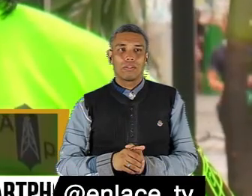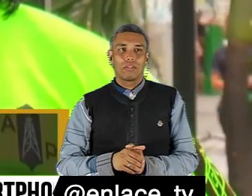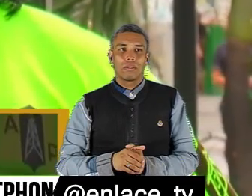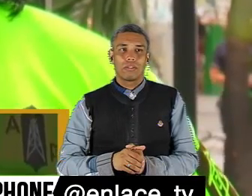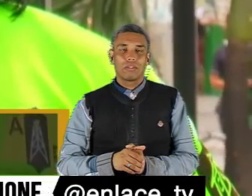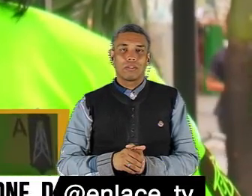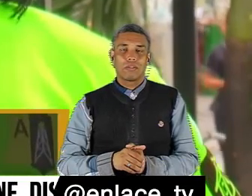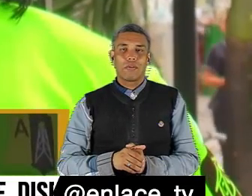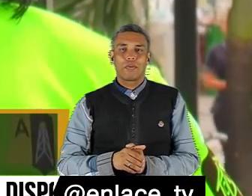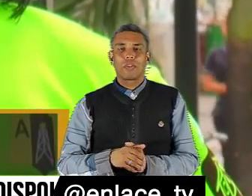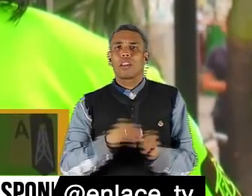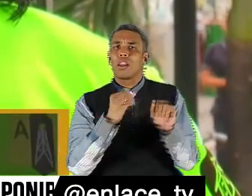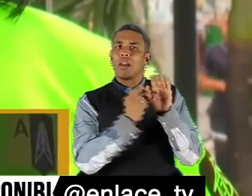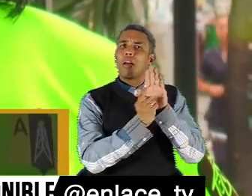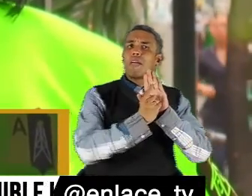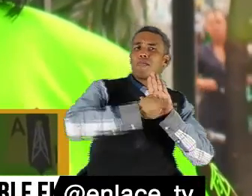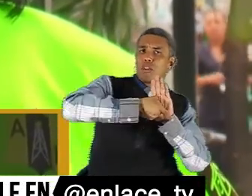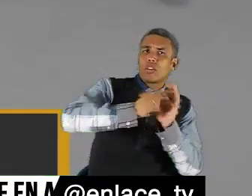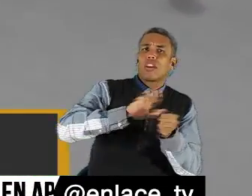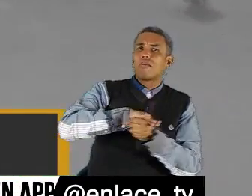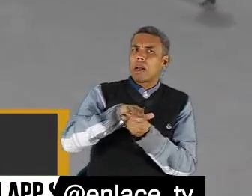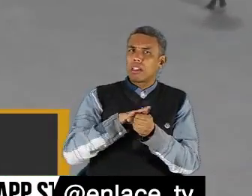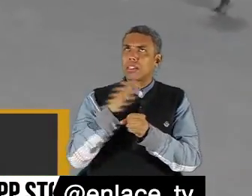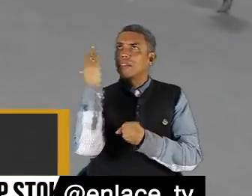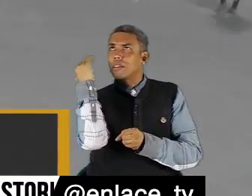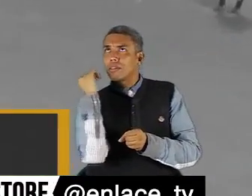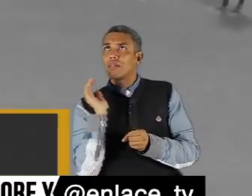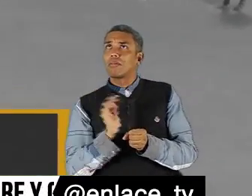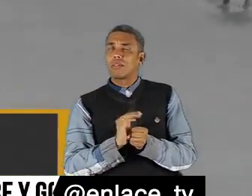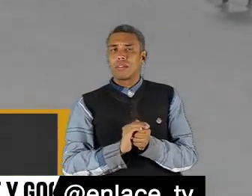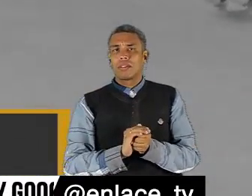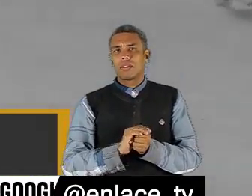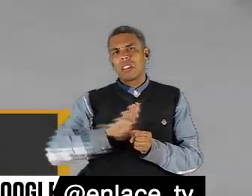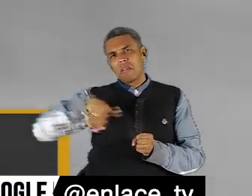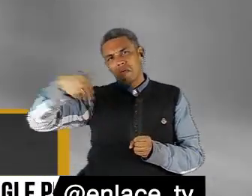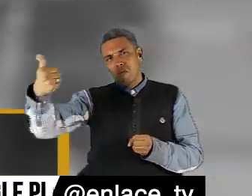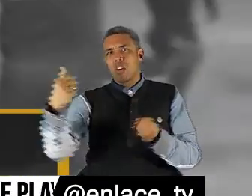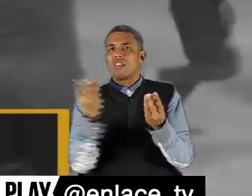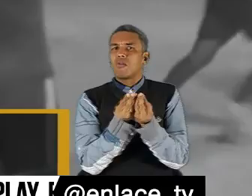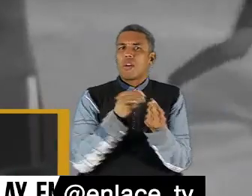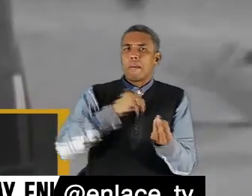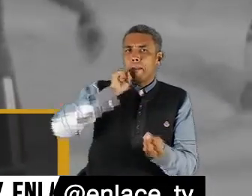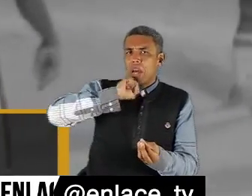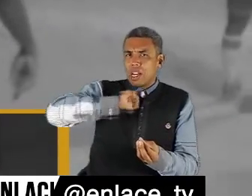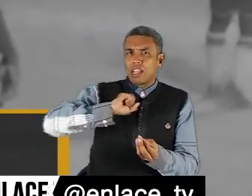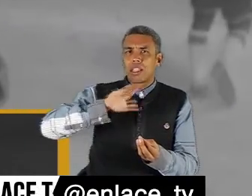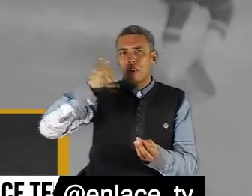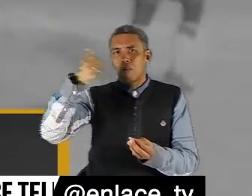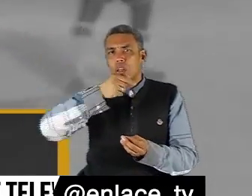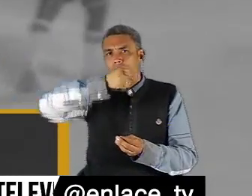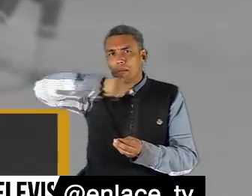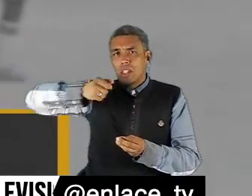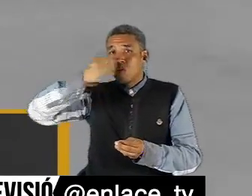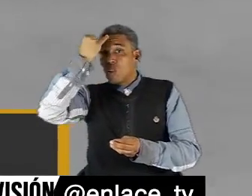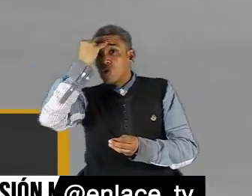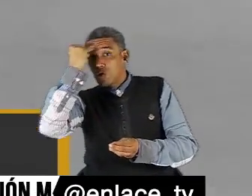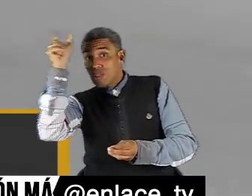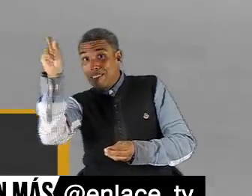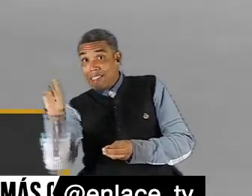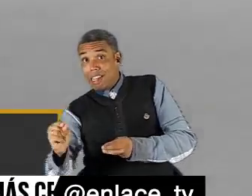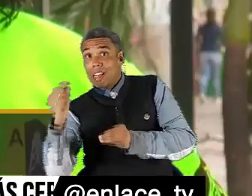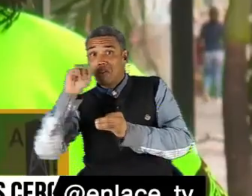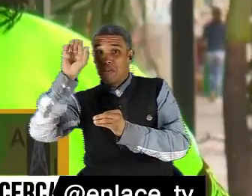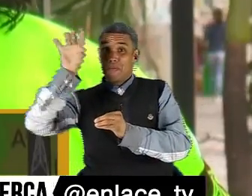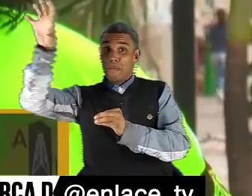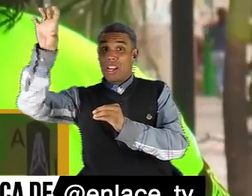El equipo Buenos Aires en segunda categoría y se jugaba en primera también. Después selecciones Barranca, después cuando llegaron los italianos y los hexagonales de Floresta, que jugó con